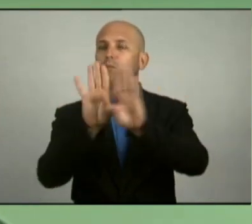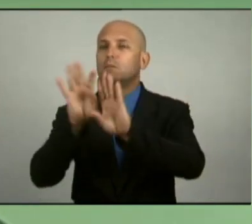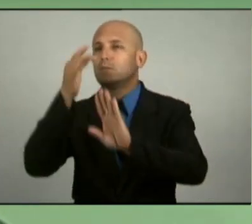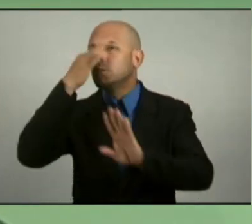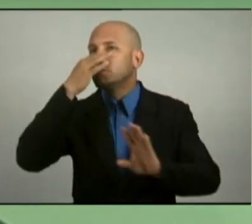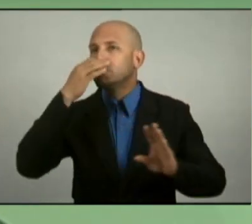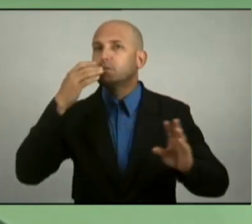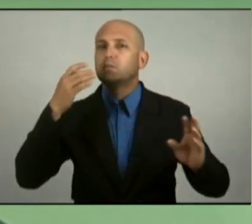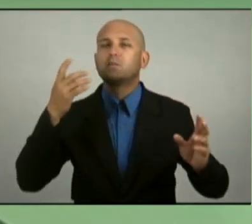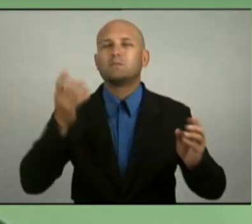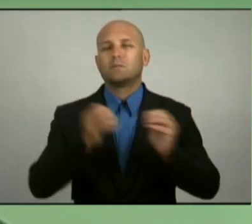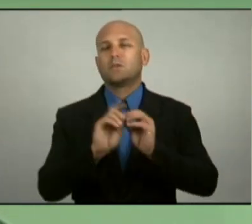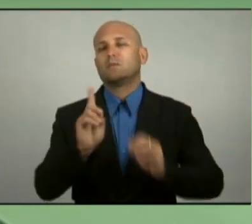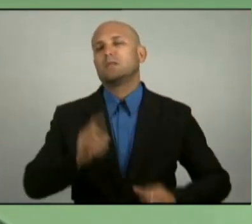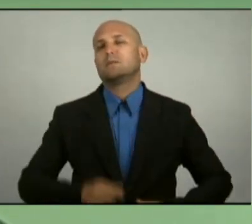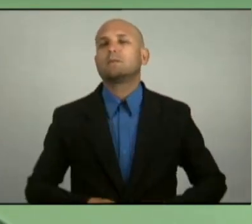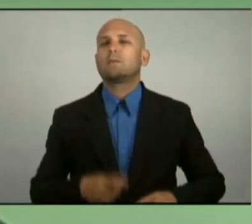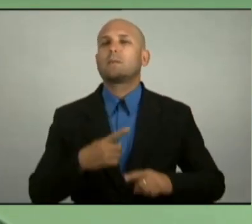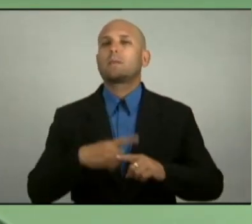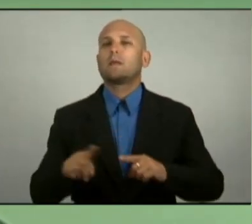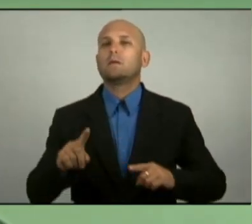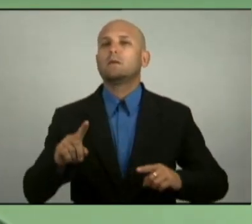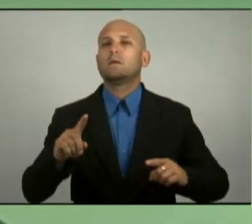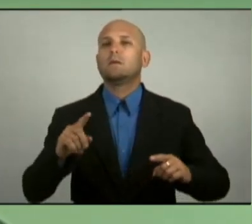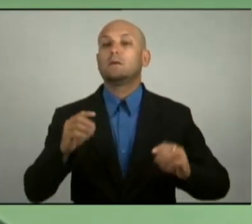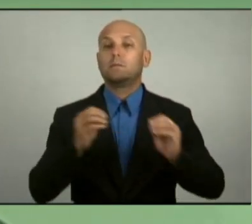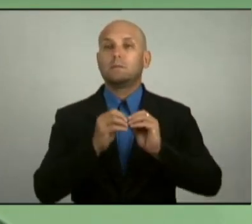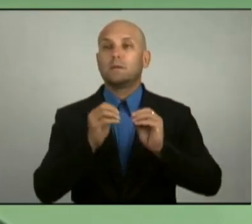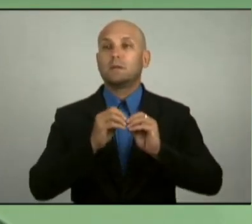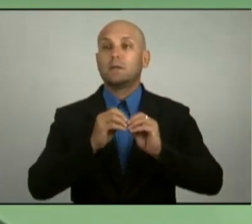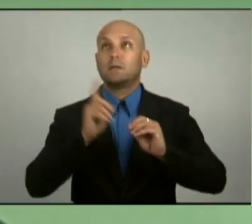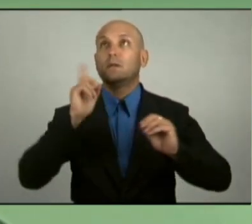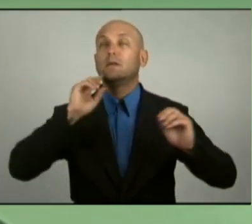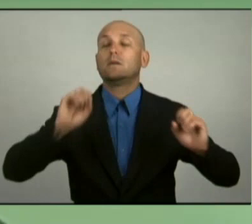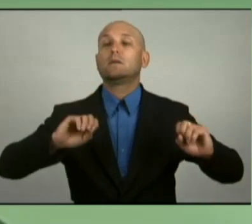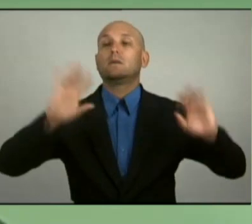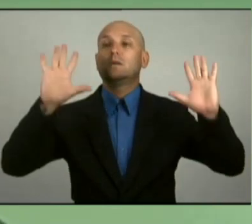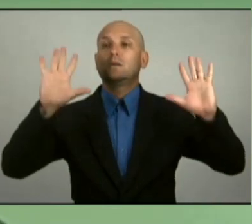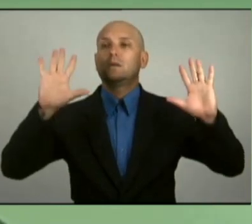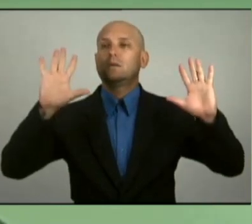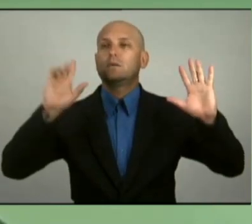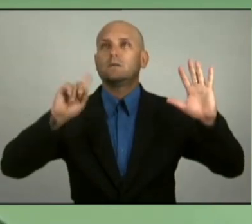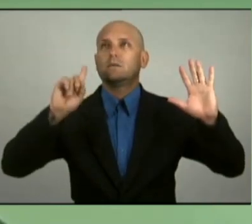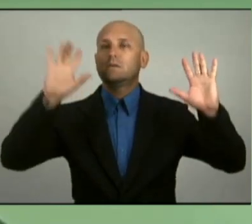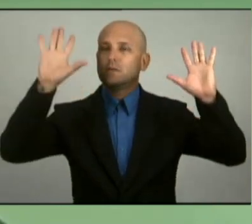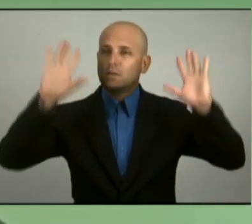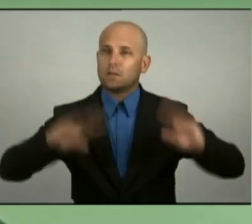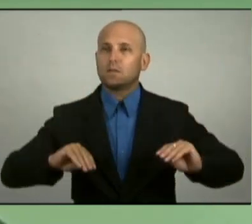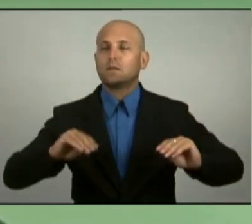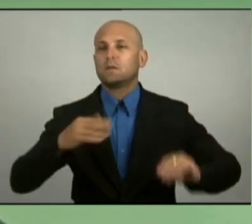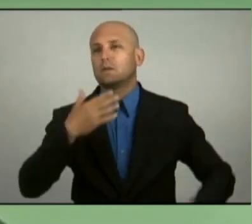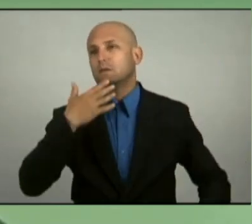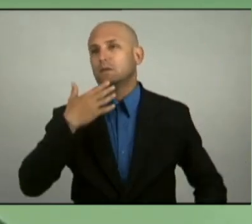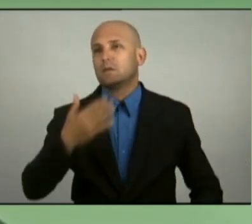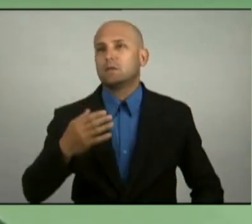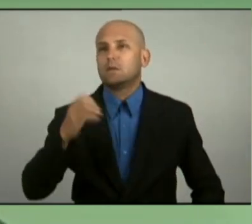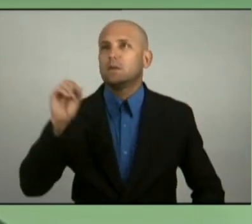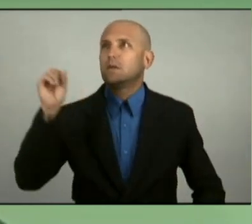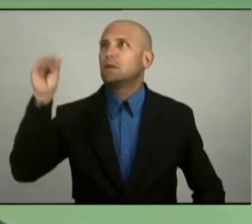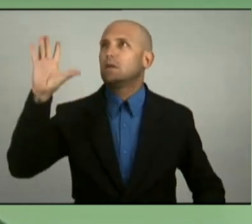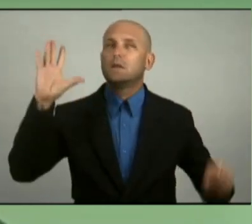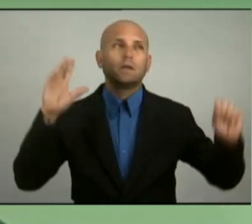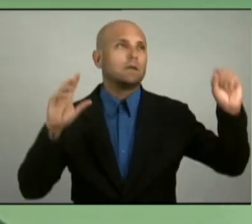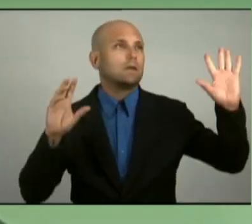muy importante también la iluminación se plantea que las luces activan el sistema nervioso central Entonces no debemos dormir con luces